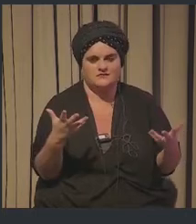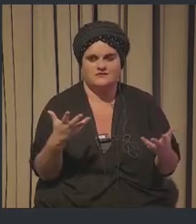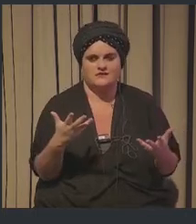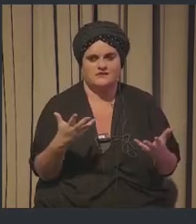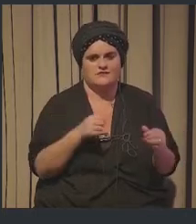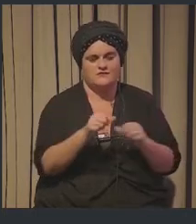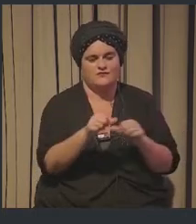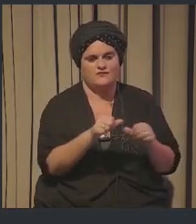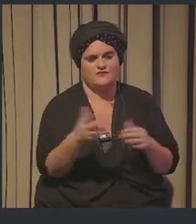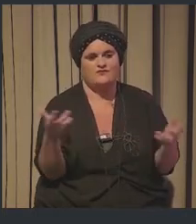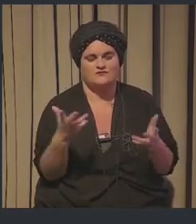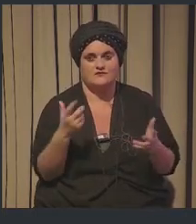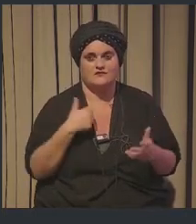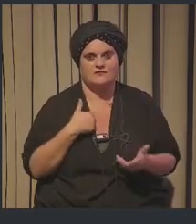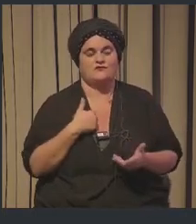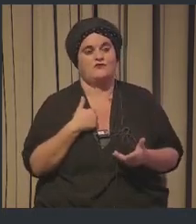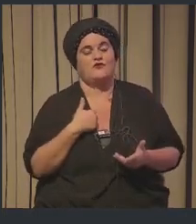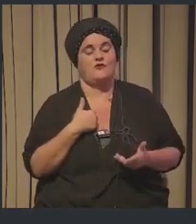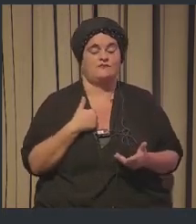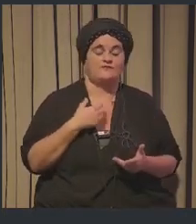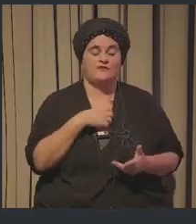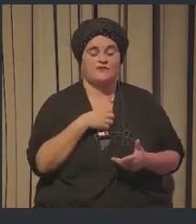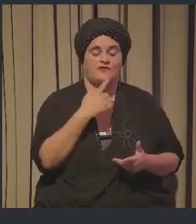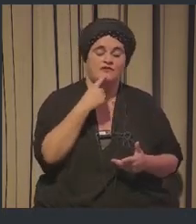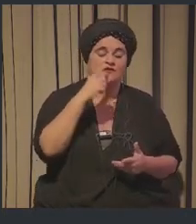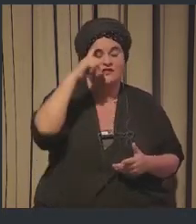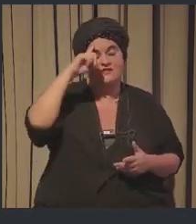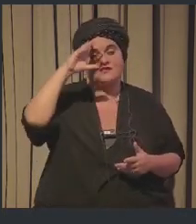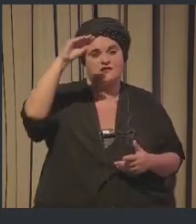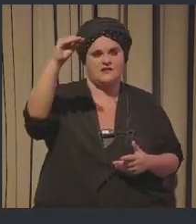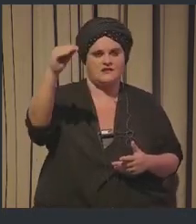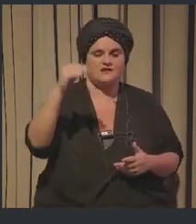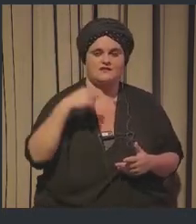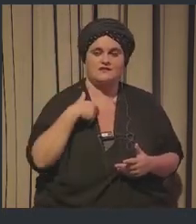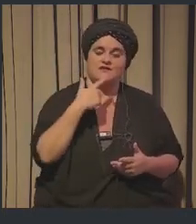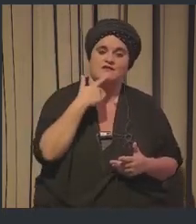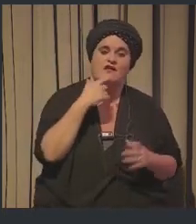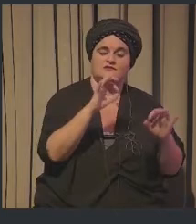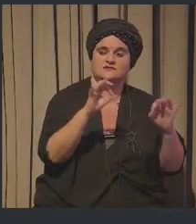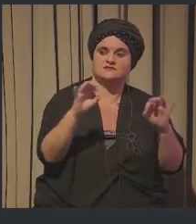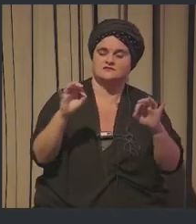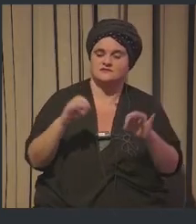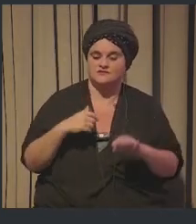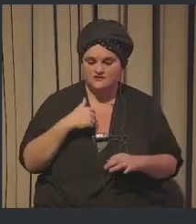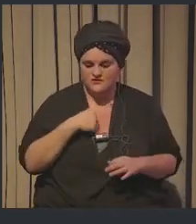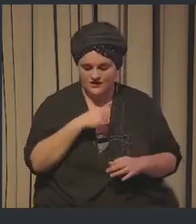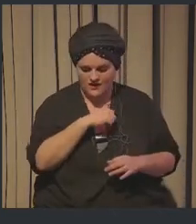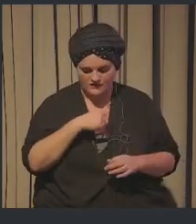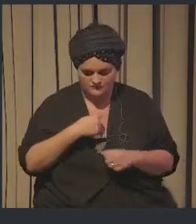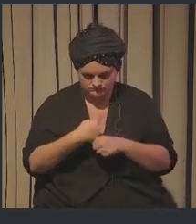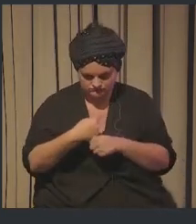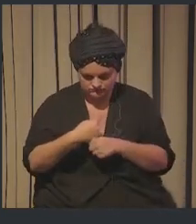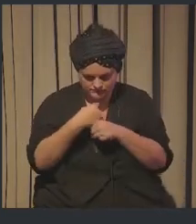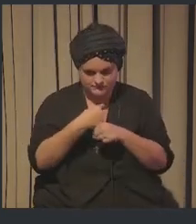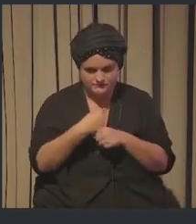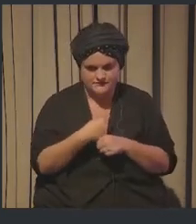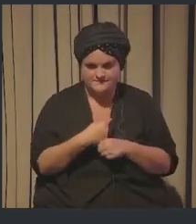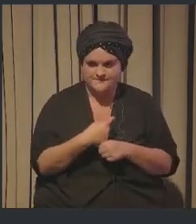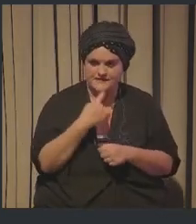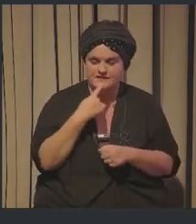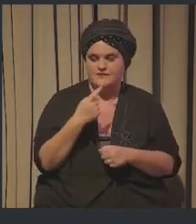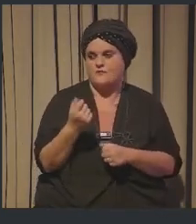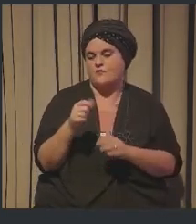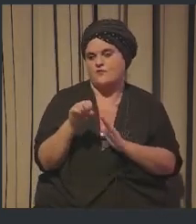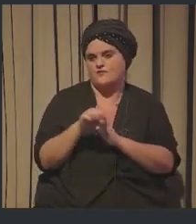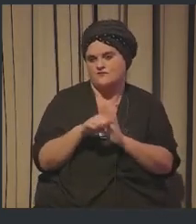para mí no hacerme el inteligente. Mira, esto va a ser A, B, C. Y me tenía que obligar a dar un pequeño